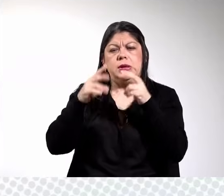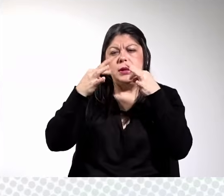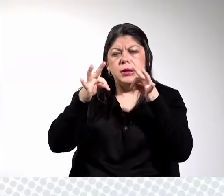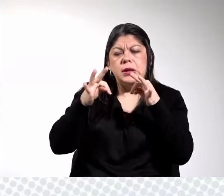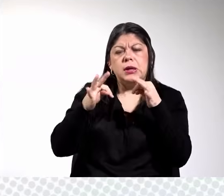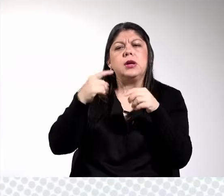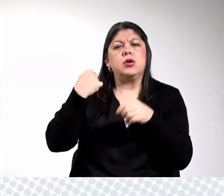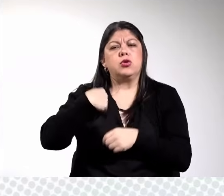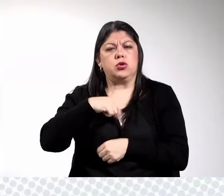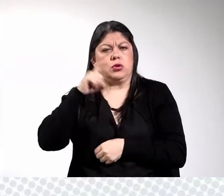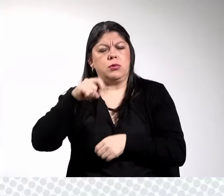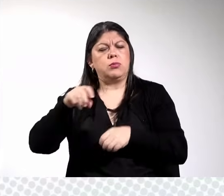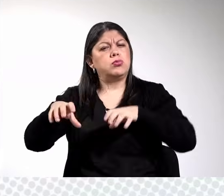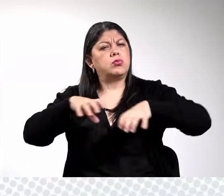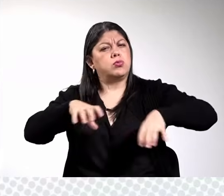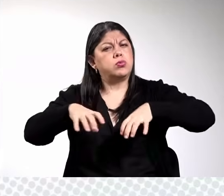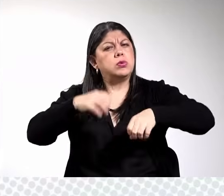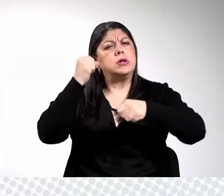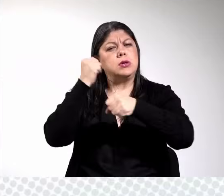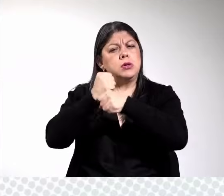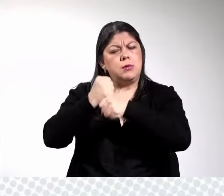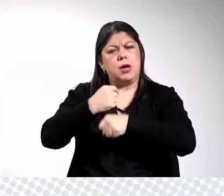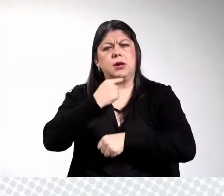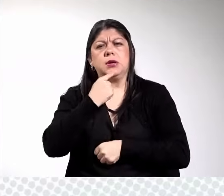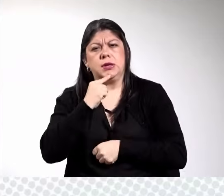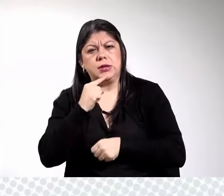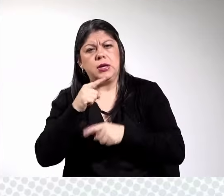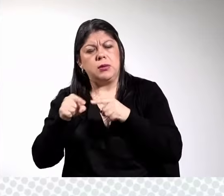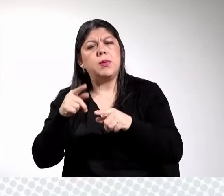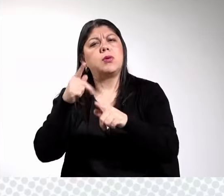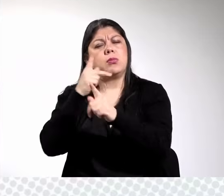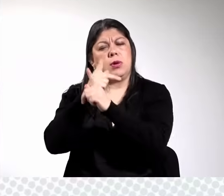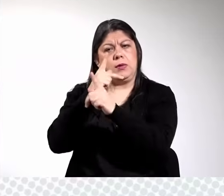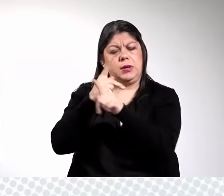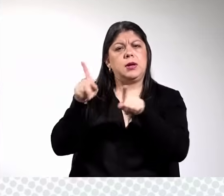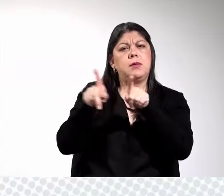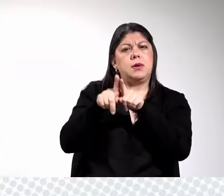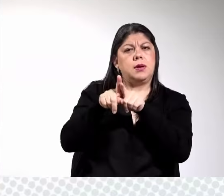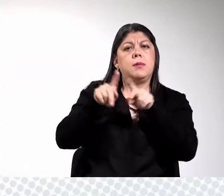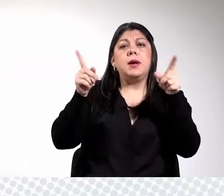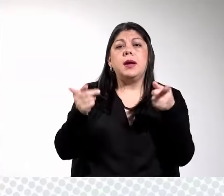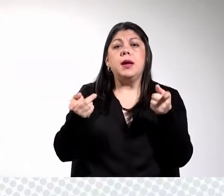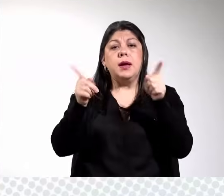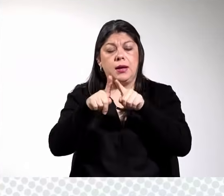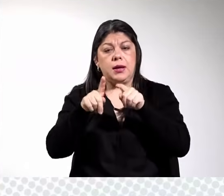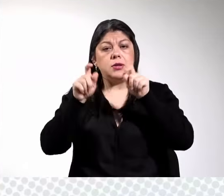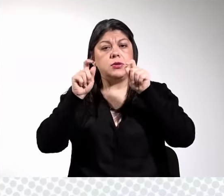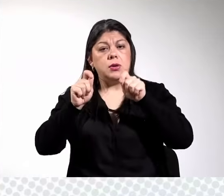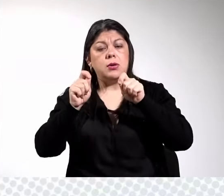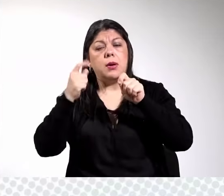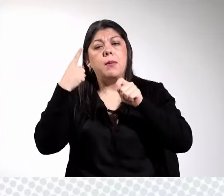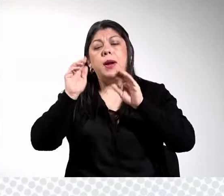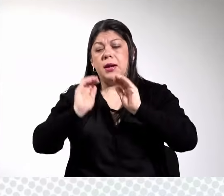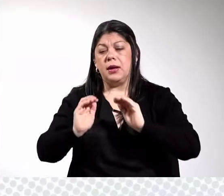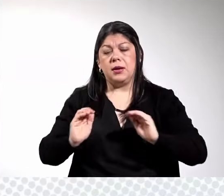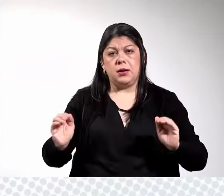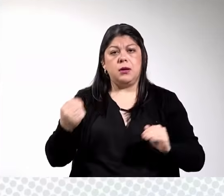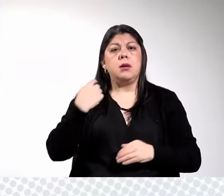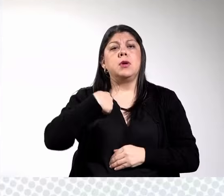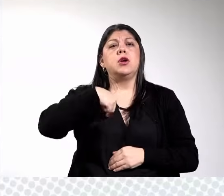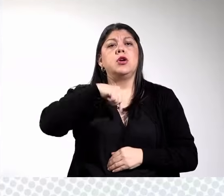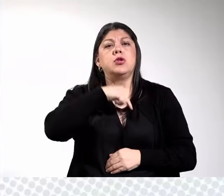Tenemos que tomar acciones serias, pero también preventivas. En el caso de la educación para la niñez, nosotros